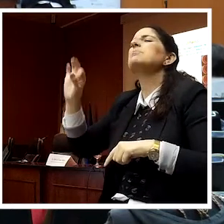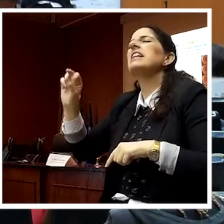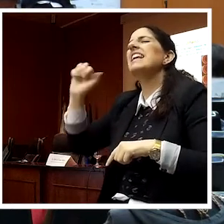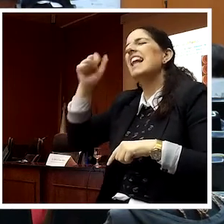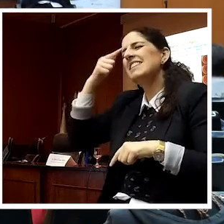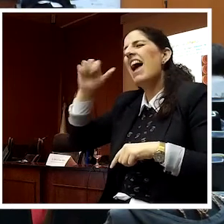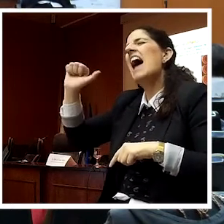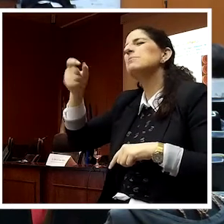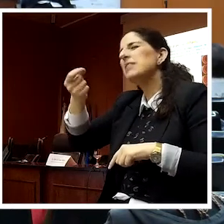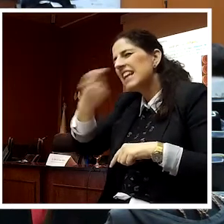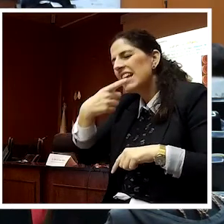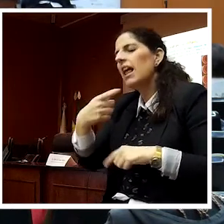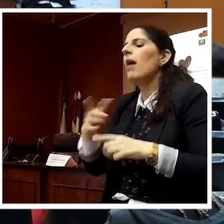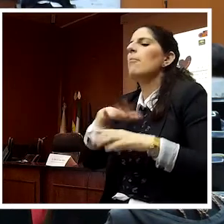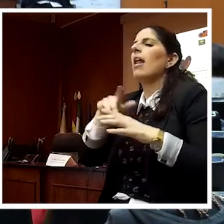coágulo.